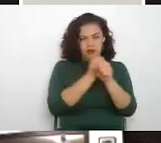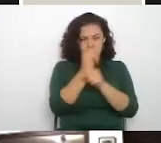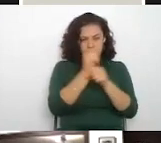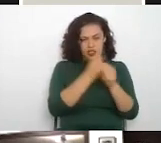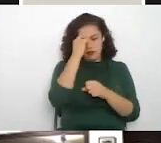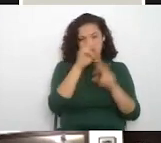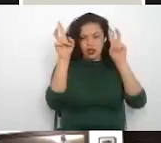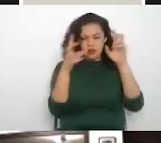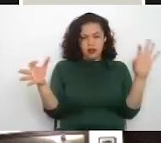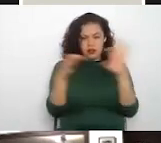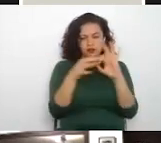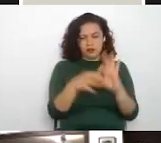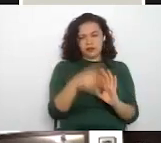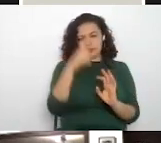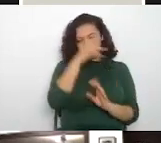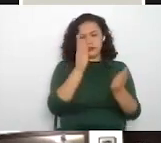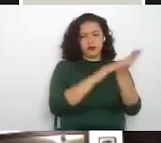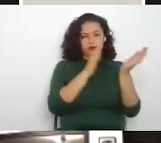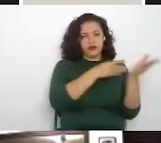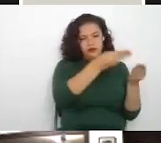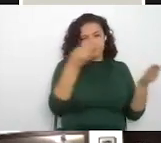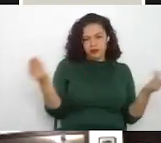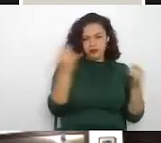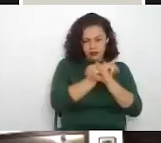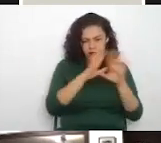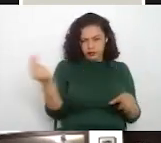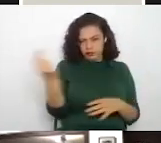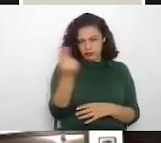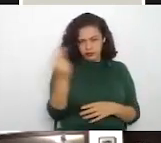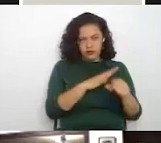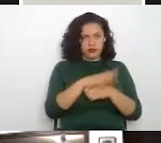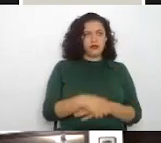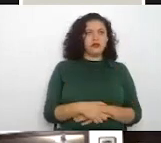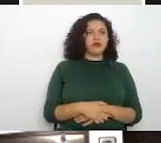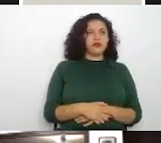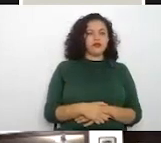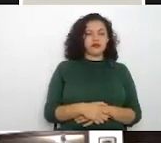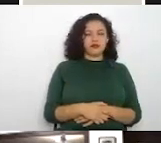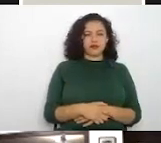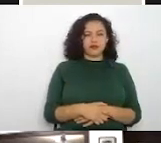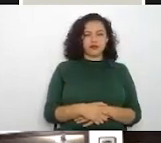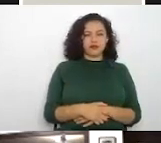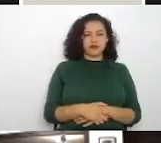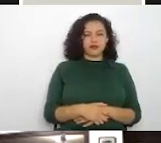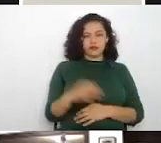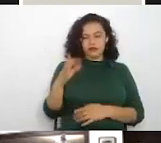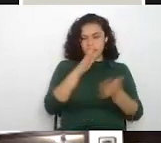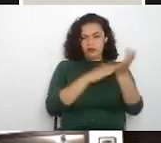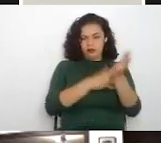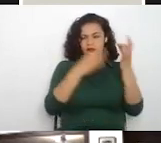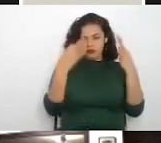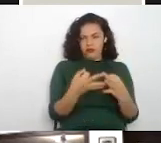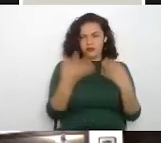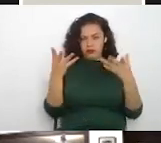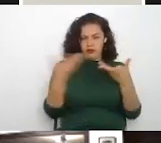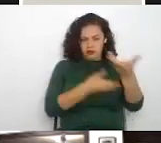con la distribución de los documentos, el tipo de información requerida, ¿sí? Si fueron documentos legales, normativos, etcétera,